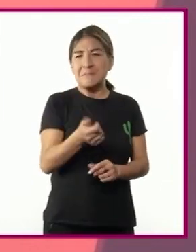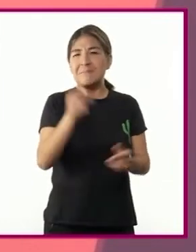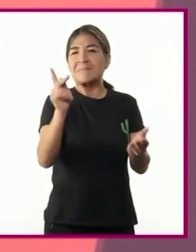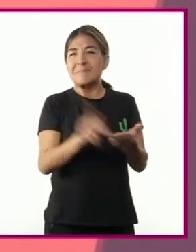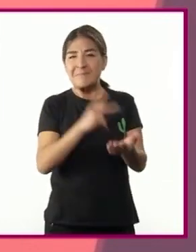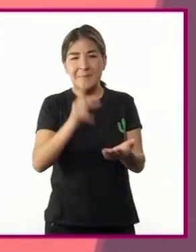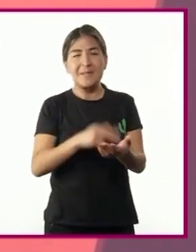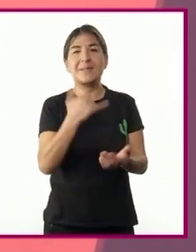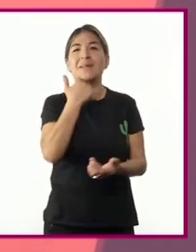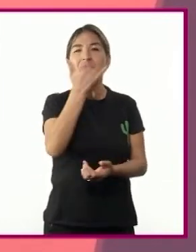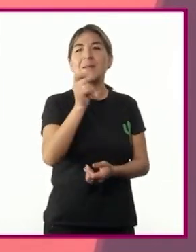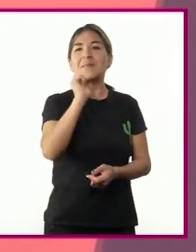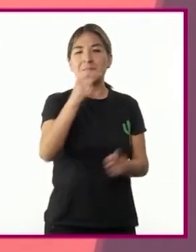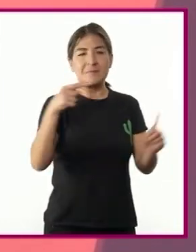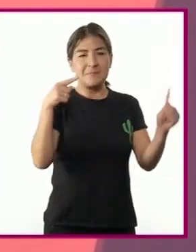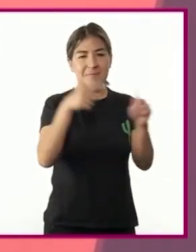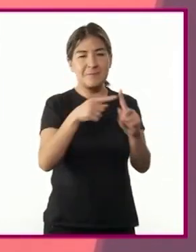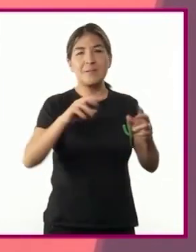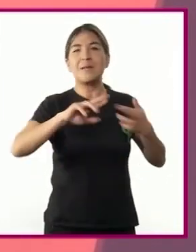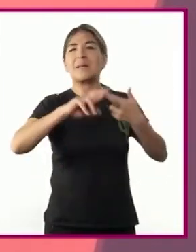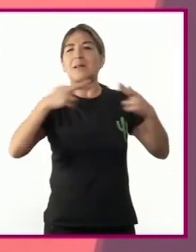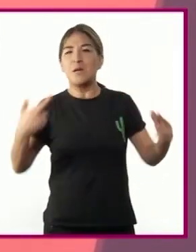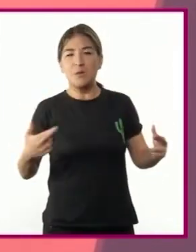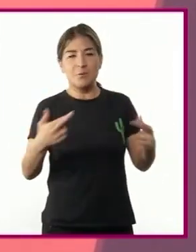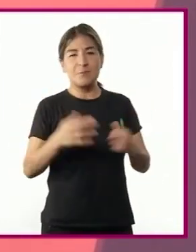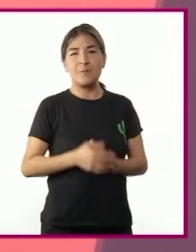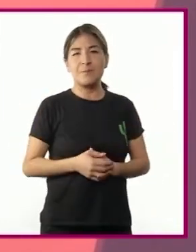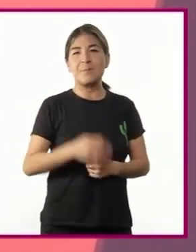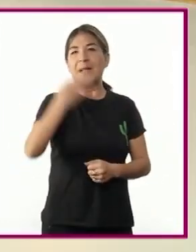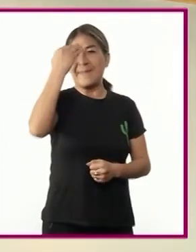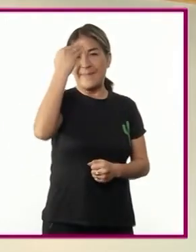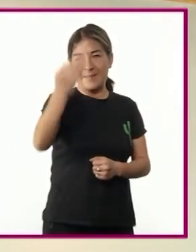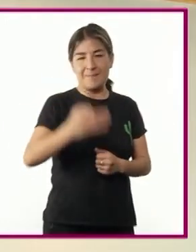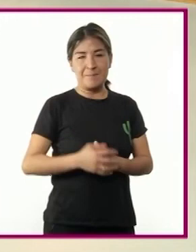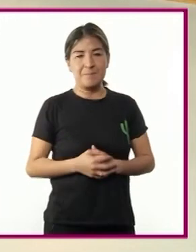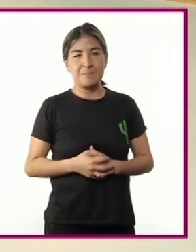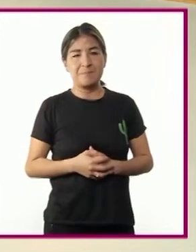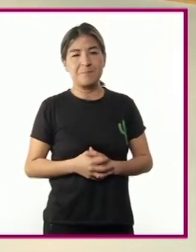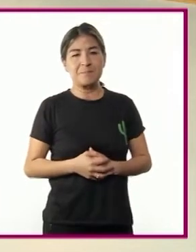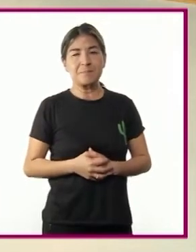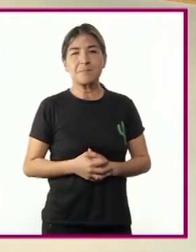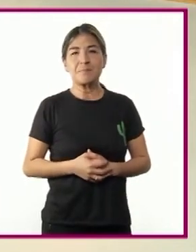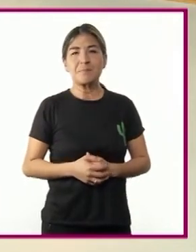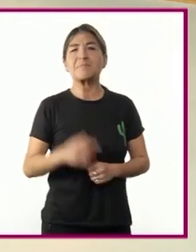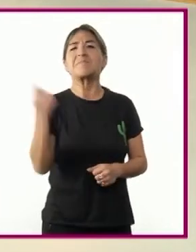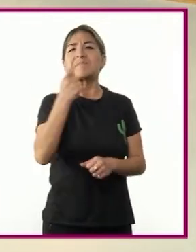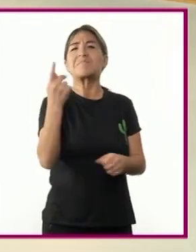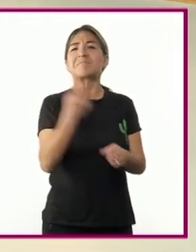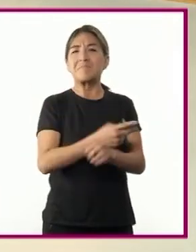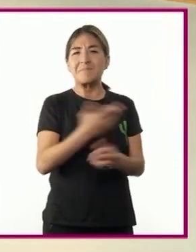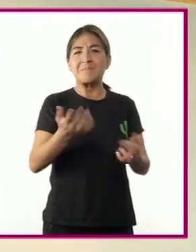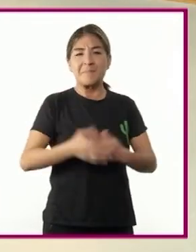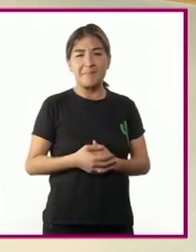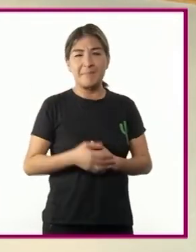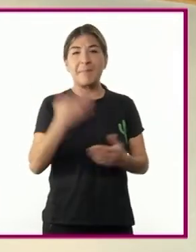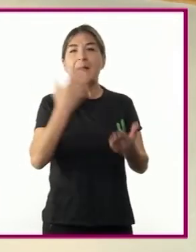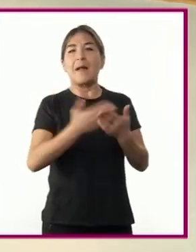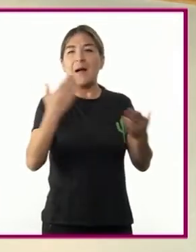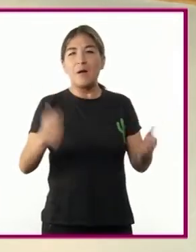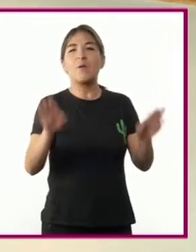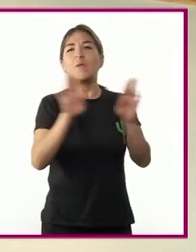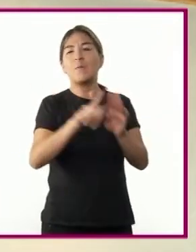equivocan al establecer estas relaciones entre los tiempos. Lo que pasa es que ahora